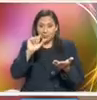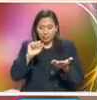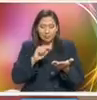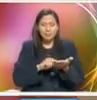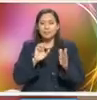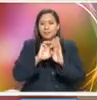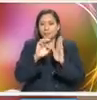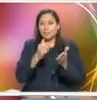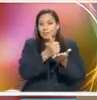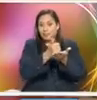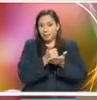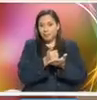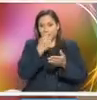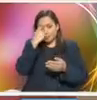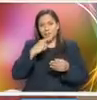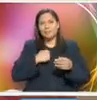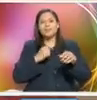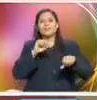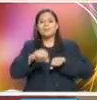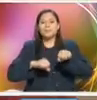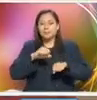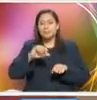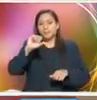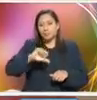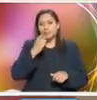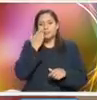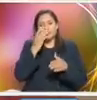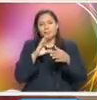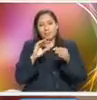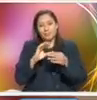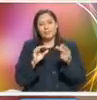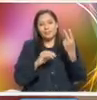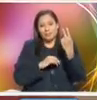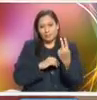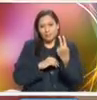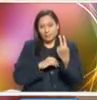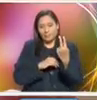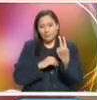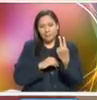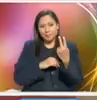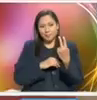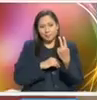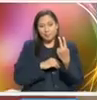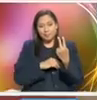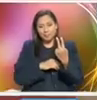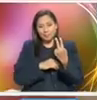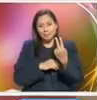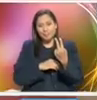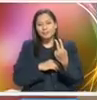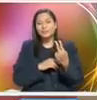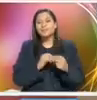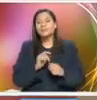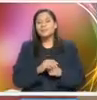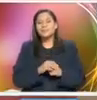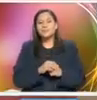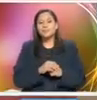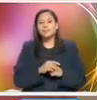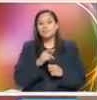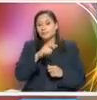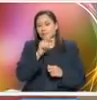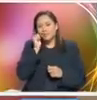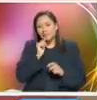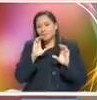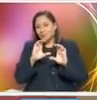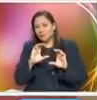aplicaciones que, por ejemplo, te ayudarían para la bicicleta. Y el día de hoy les quiero compartir dos de ellas que, guardada toda